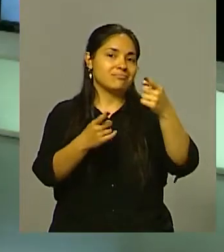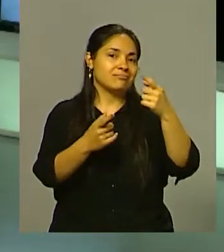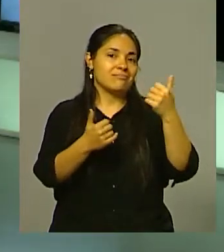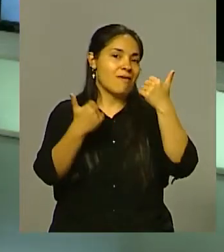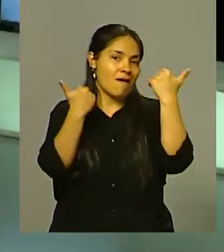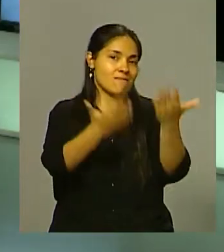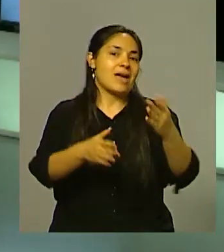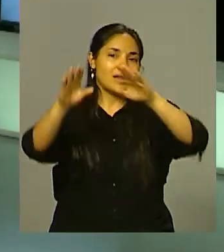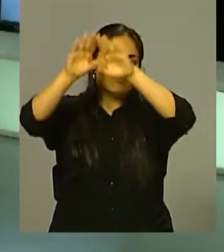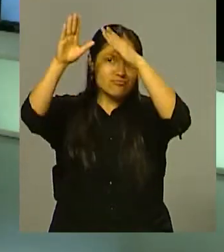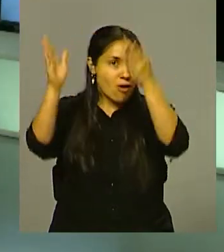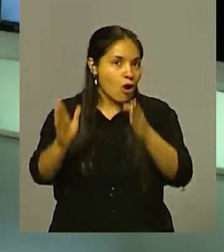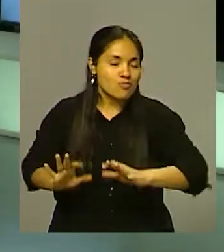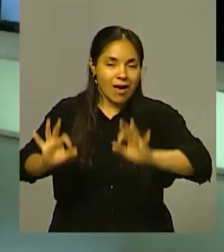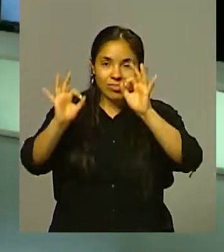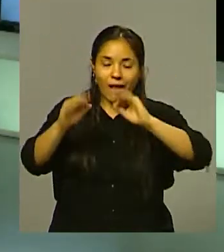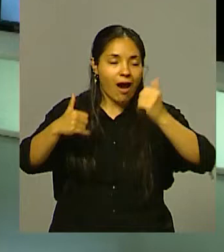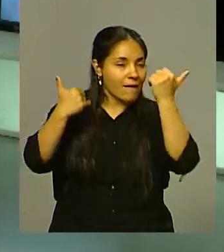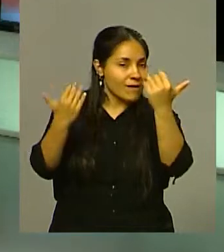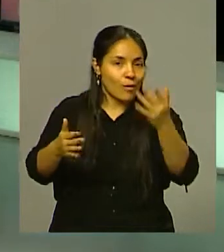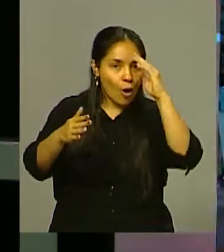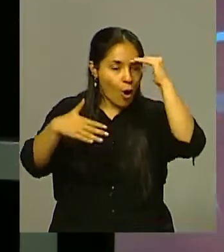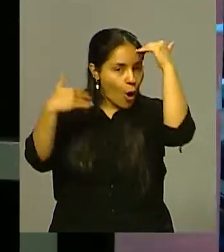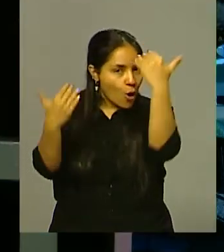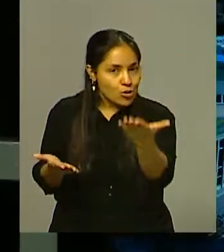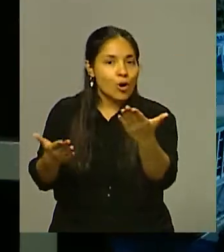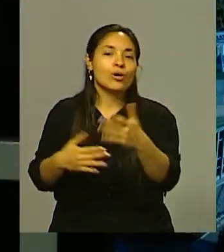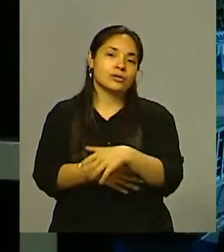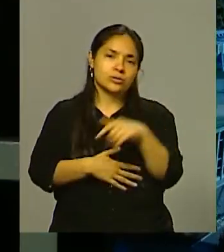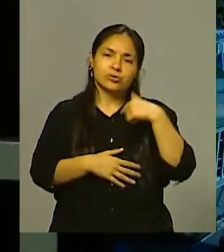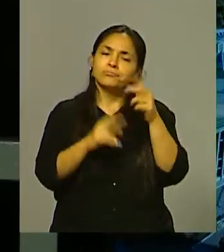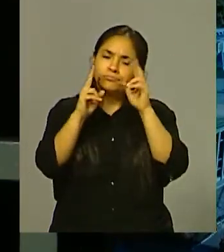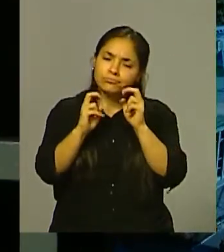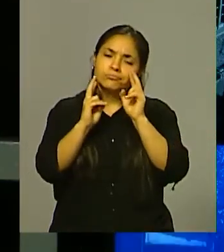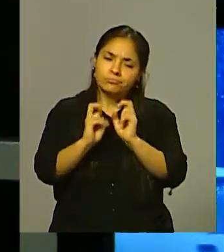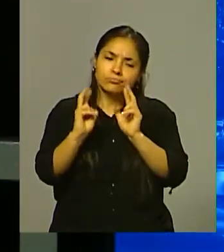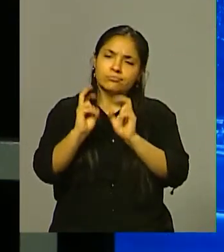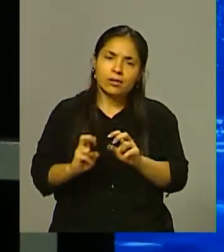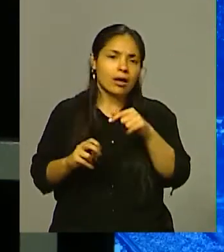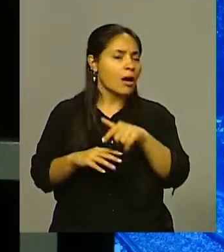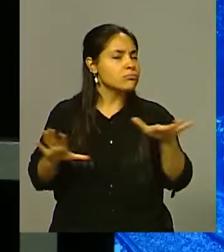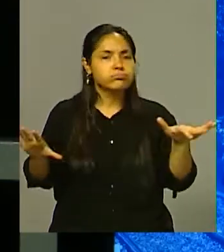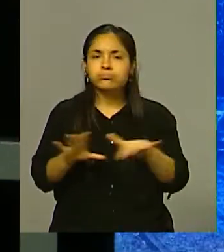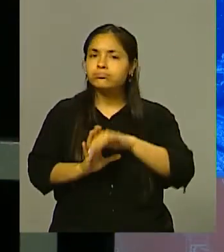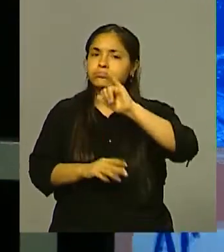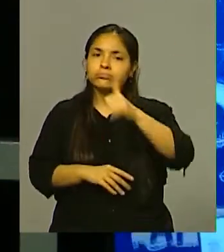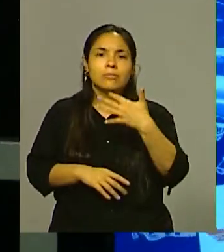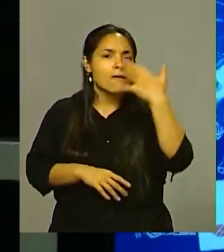Y yo empecé a investigar y al final salió la